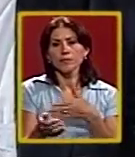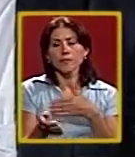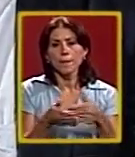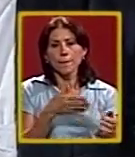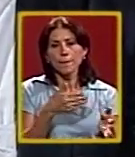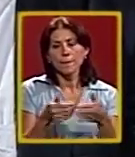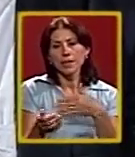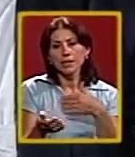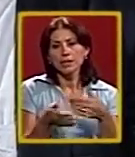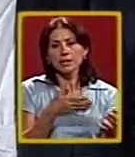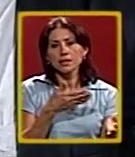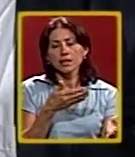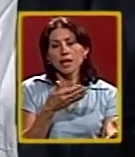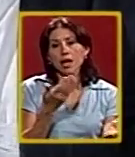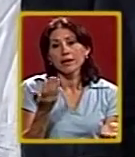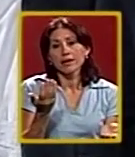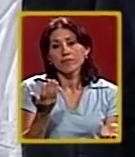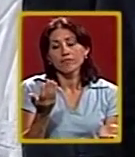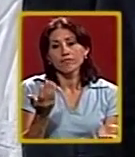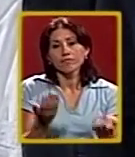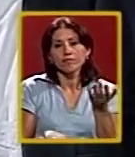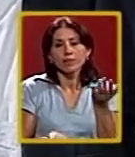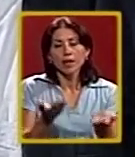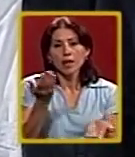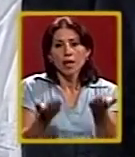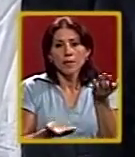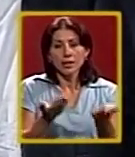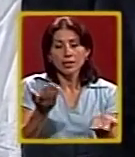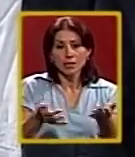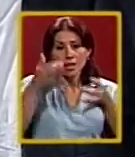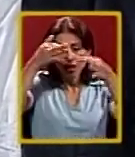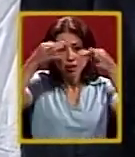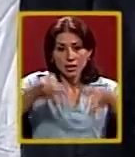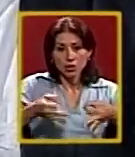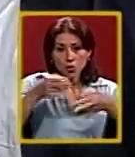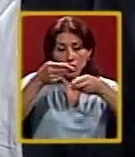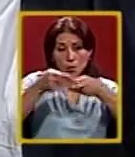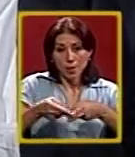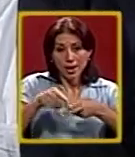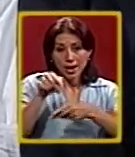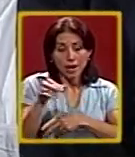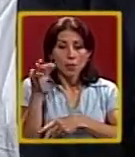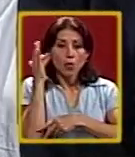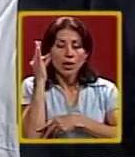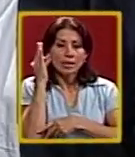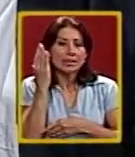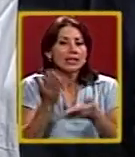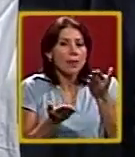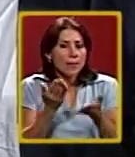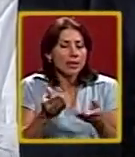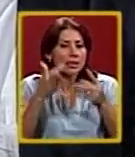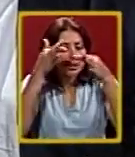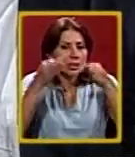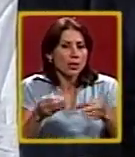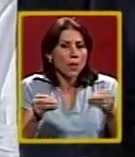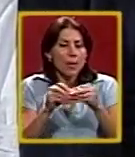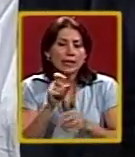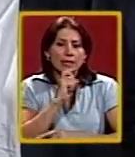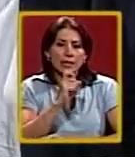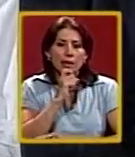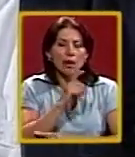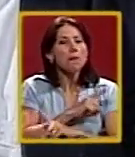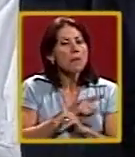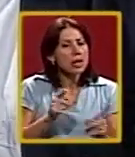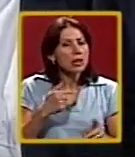que posiblemente la decisión de nombrarlas puede ser más compleja, mi presunción y un poco la experiencia de